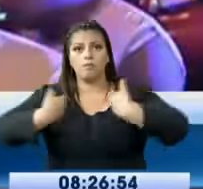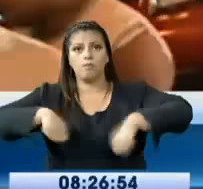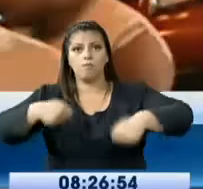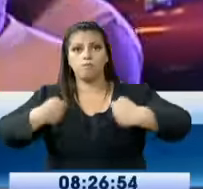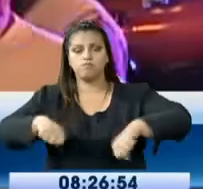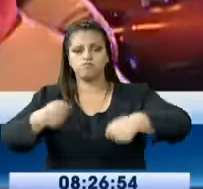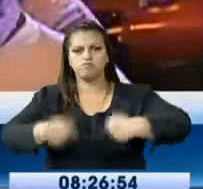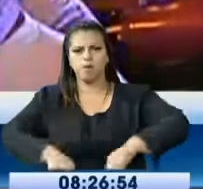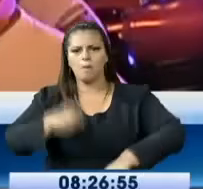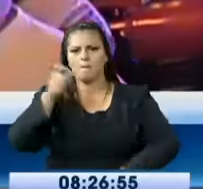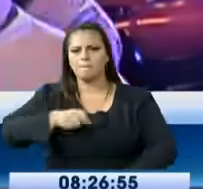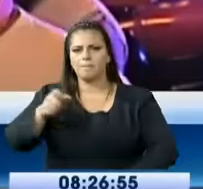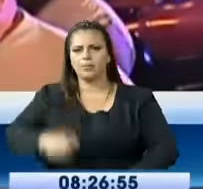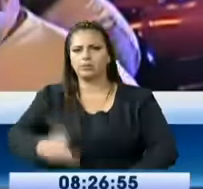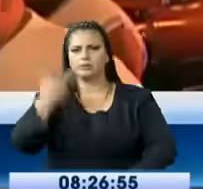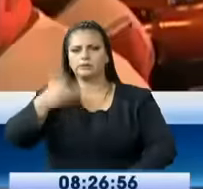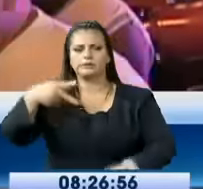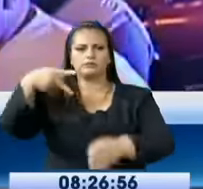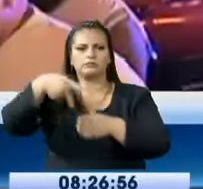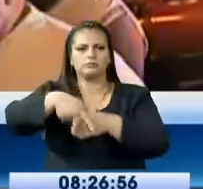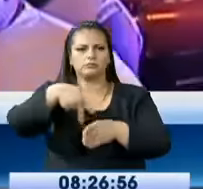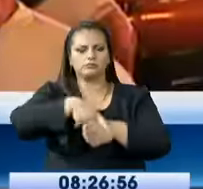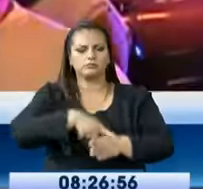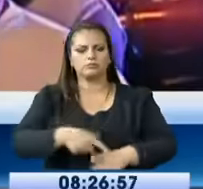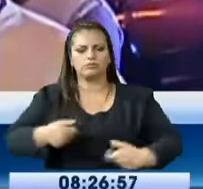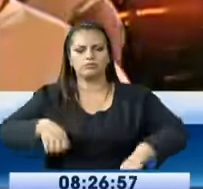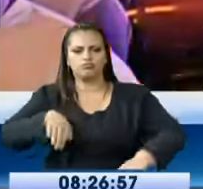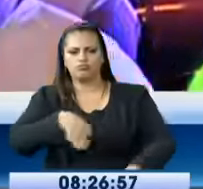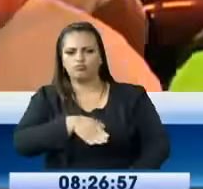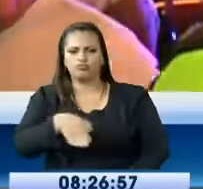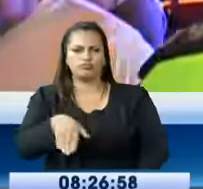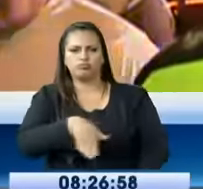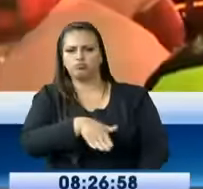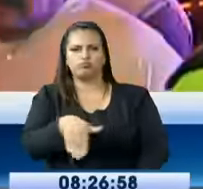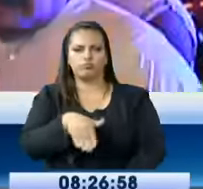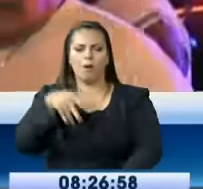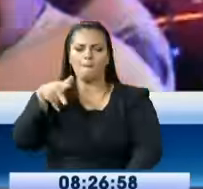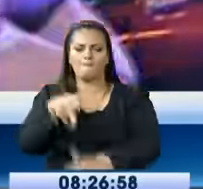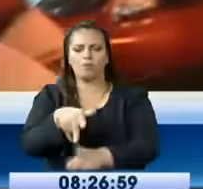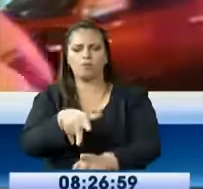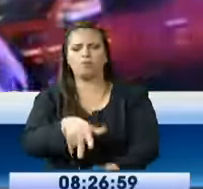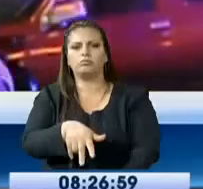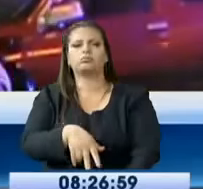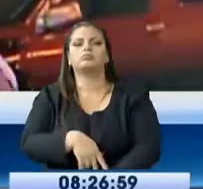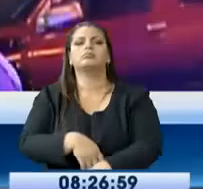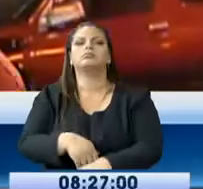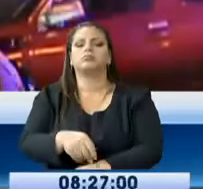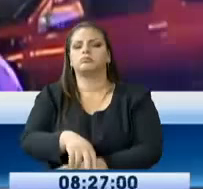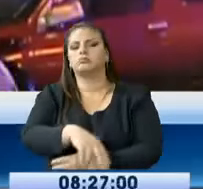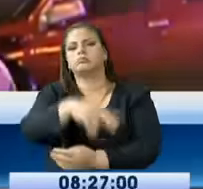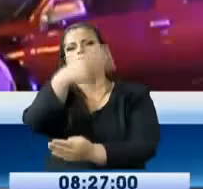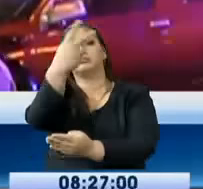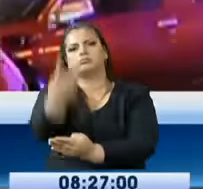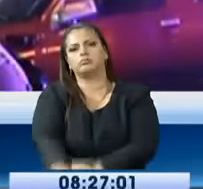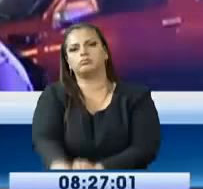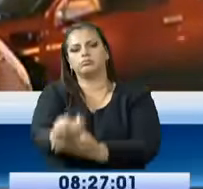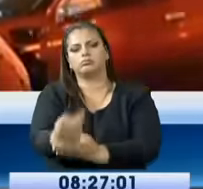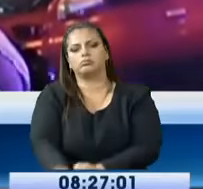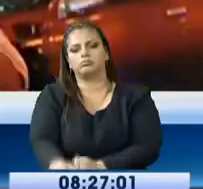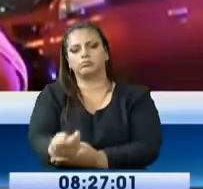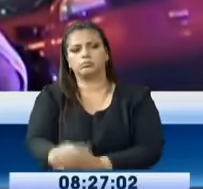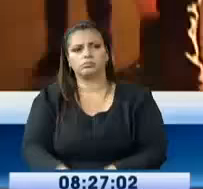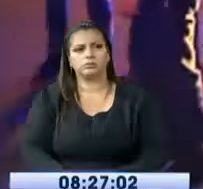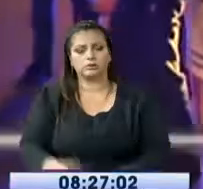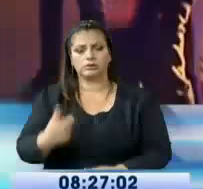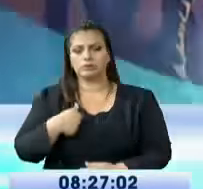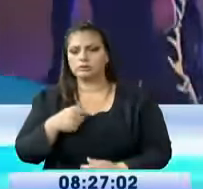montando un operativo, pero no pudimos ubicarle. Estamos dando resguardo a la escena para que nadie altere las